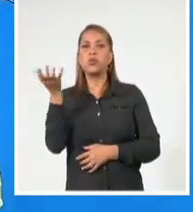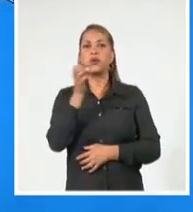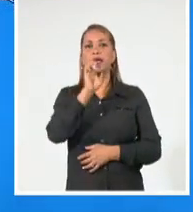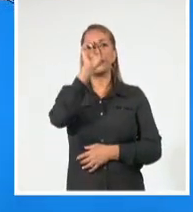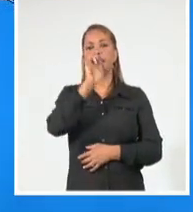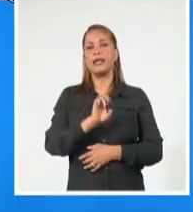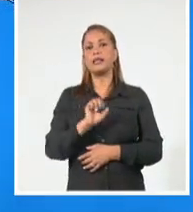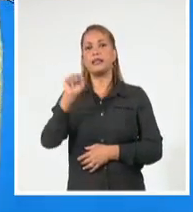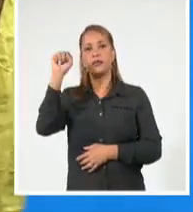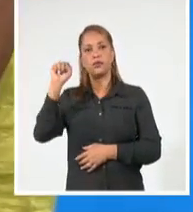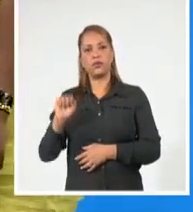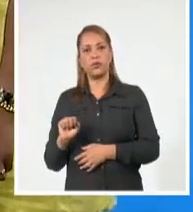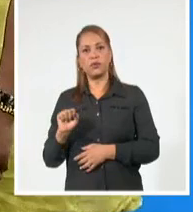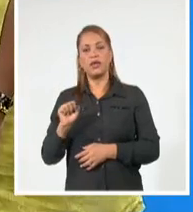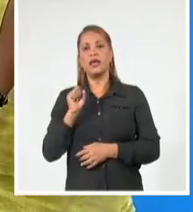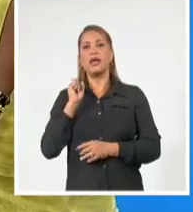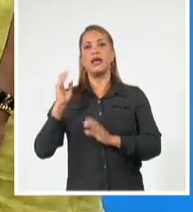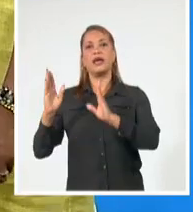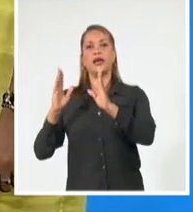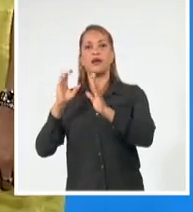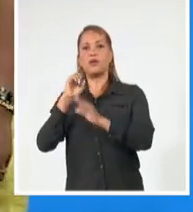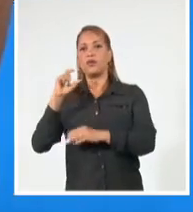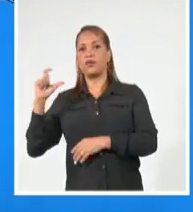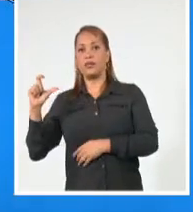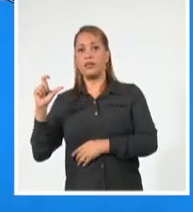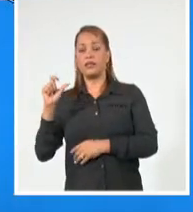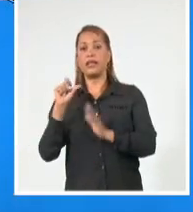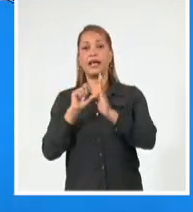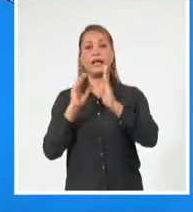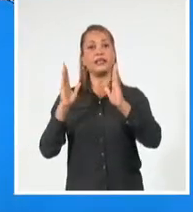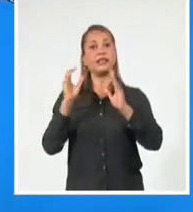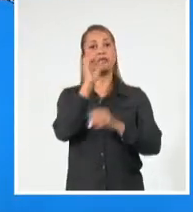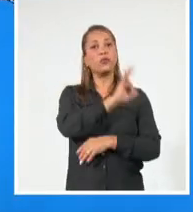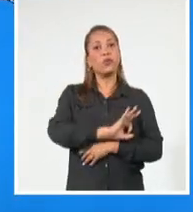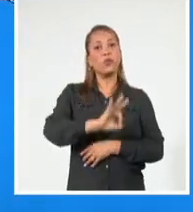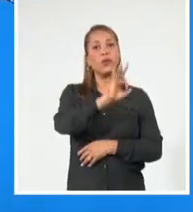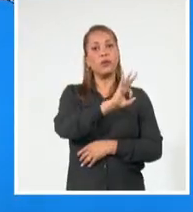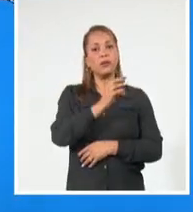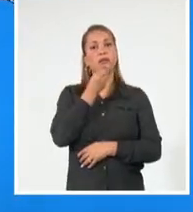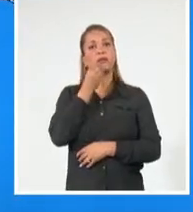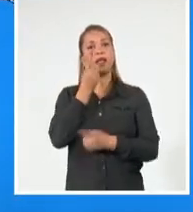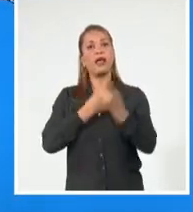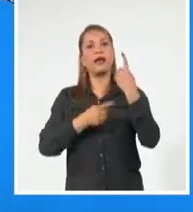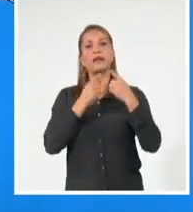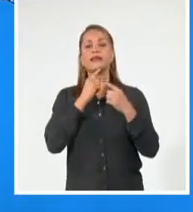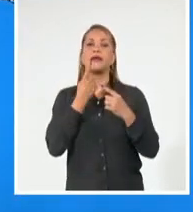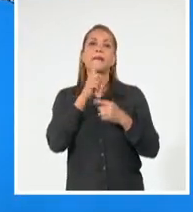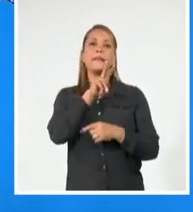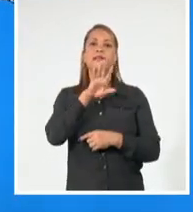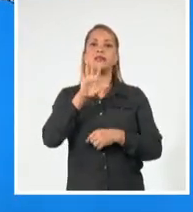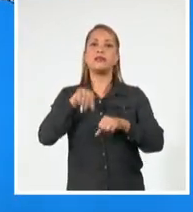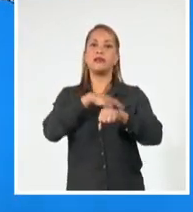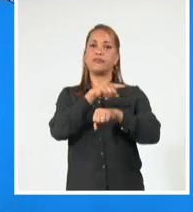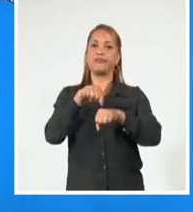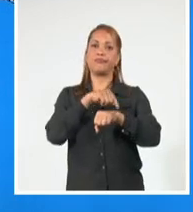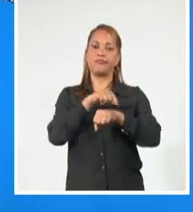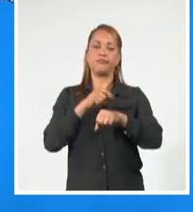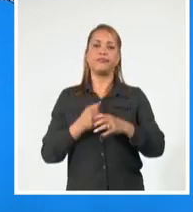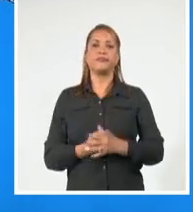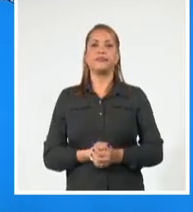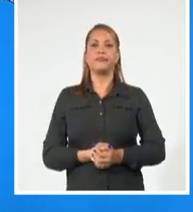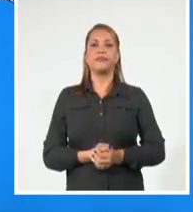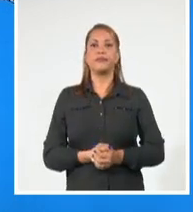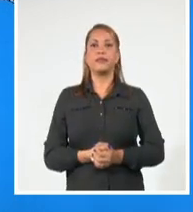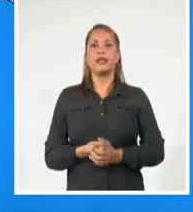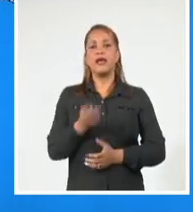las provincias occidentales y del este en centro y oriente, en todos los casos hasta 25 kilómetros por hora. Habrá marejadas en el norte